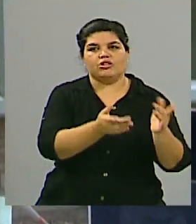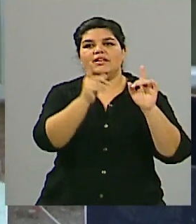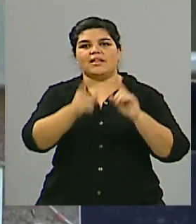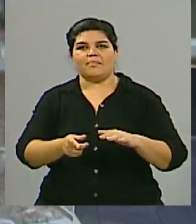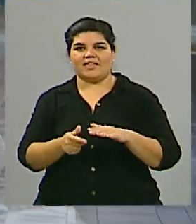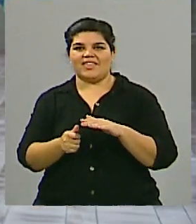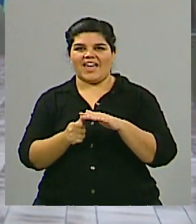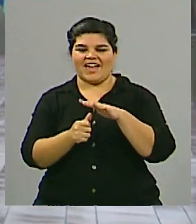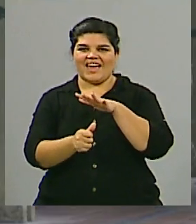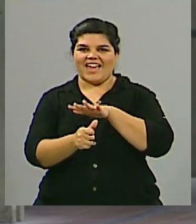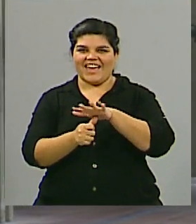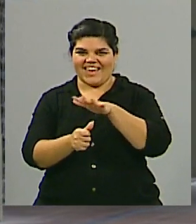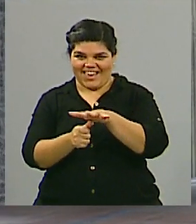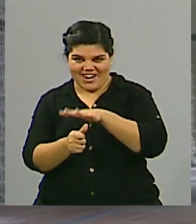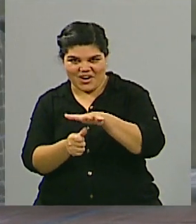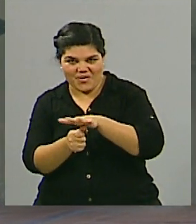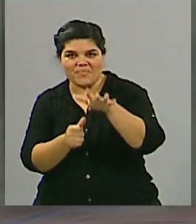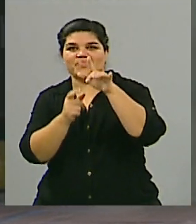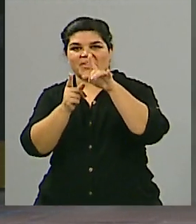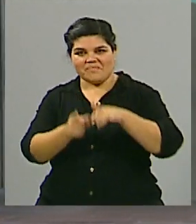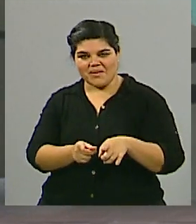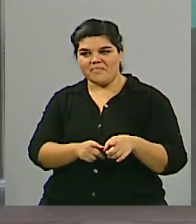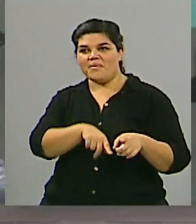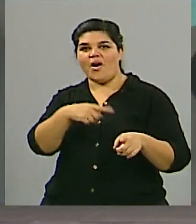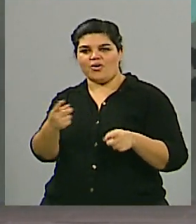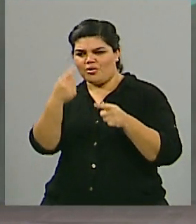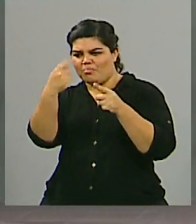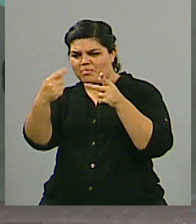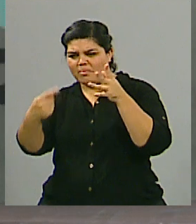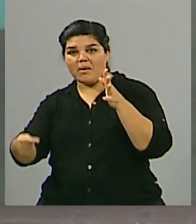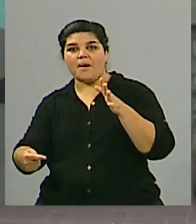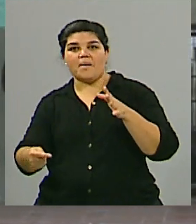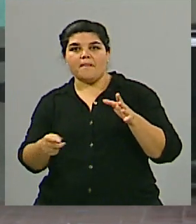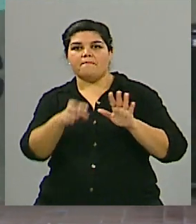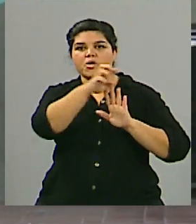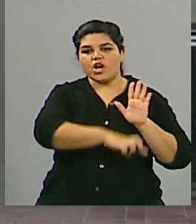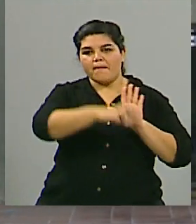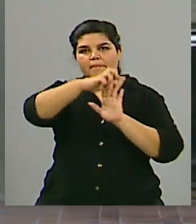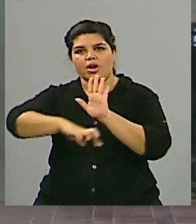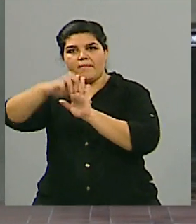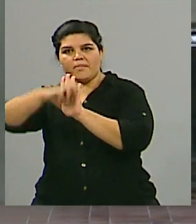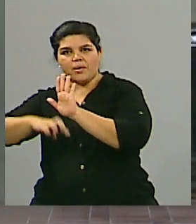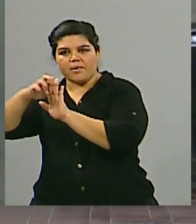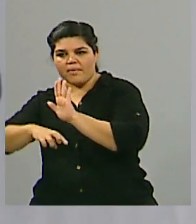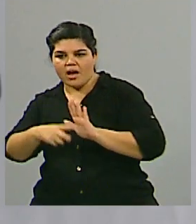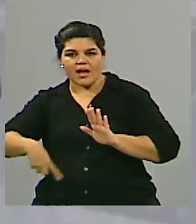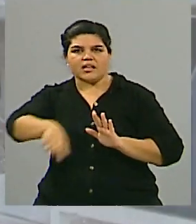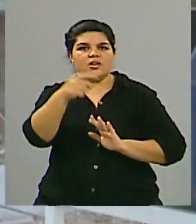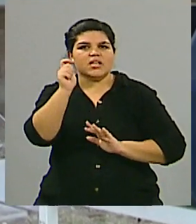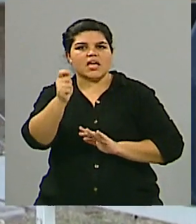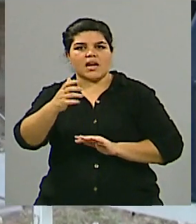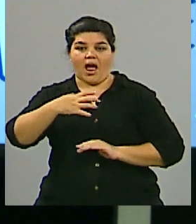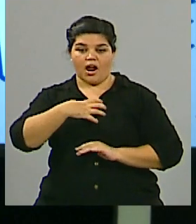programas en educación en emociones, ¿verdad? Que constituyen ejes de trabajo y que son pilares vinculados a la formación de los